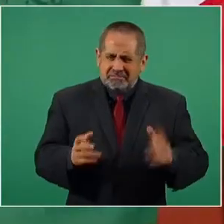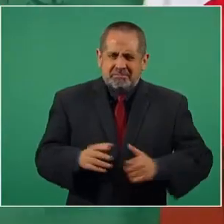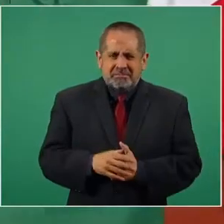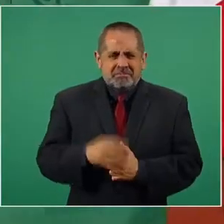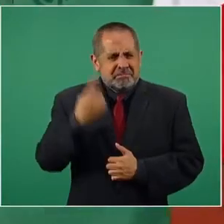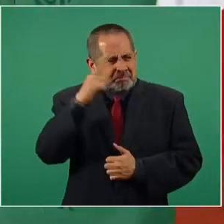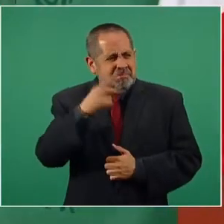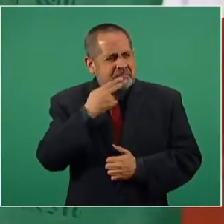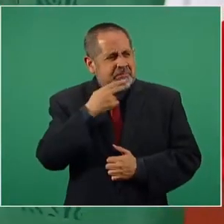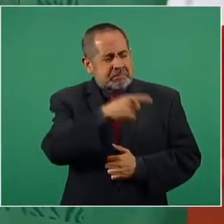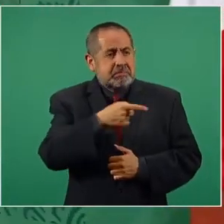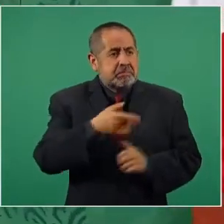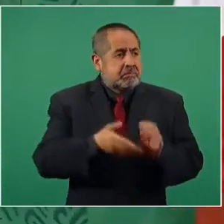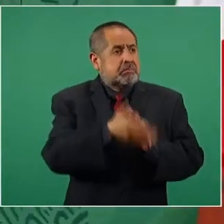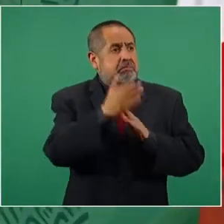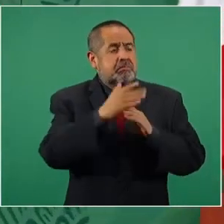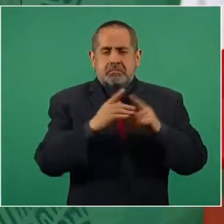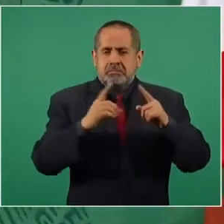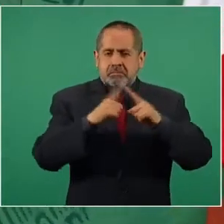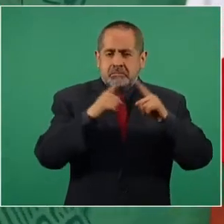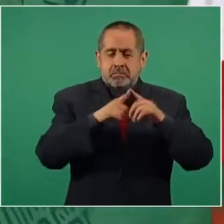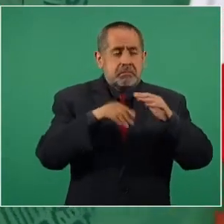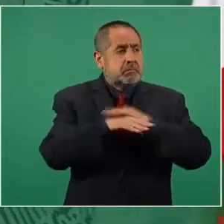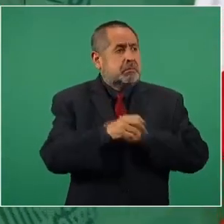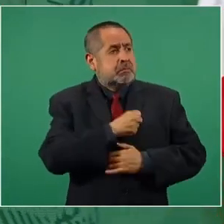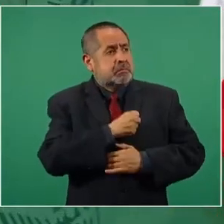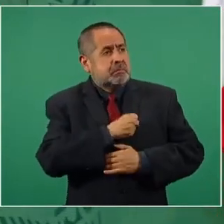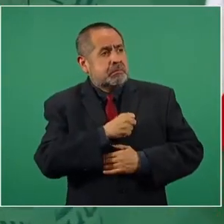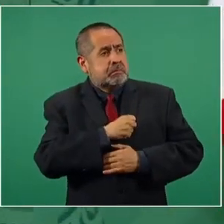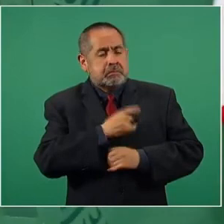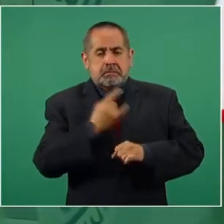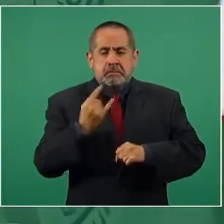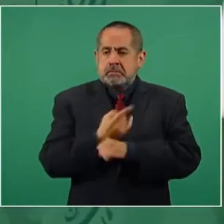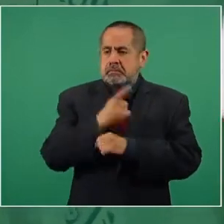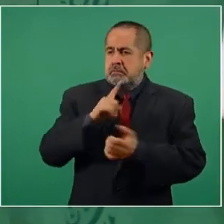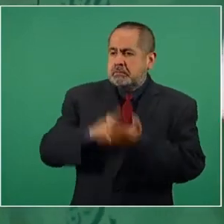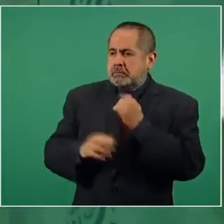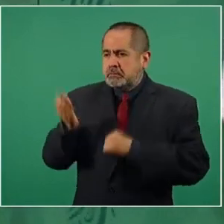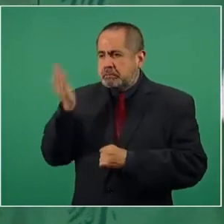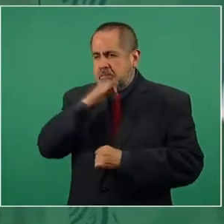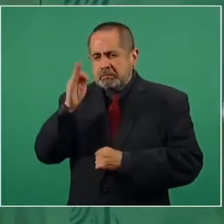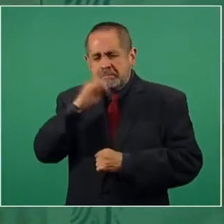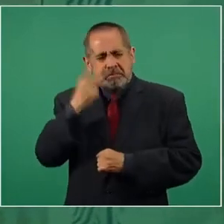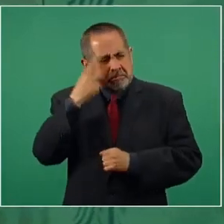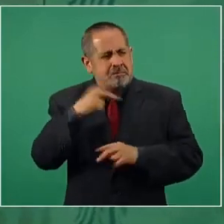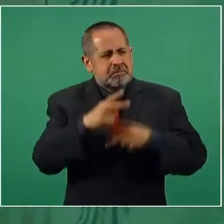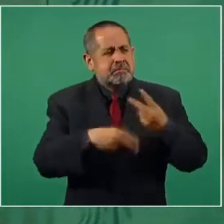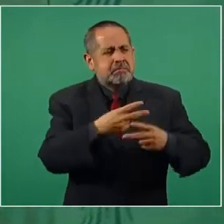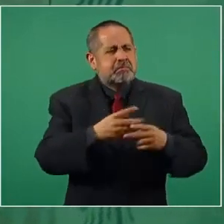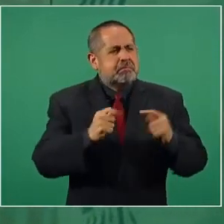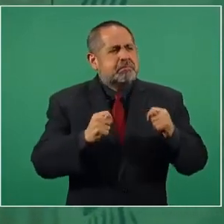¿Y para qué vas al templo entonces? ¿Para qué vas a la iglesia?